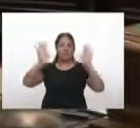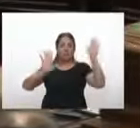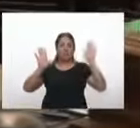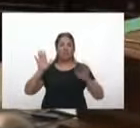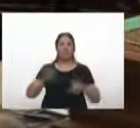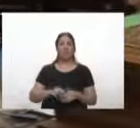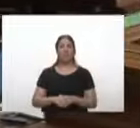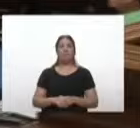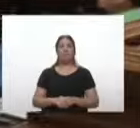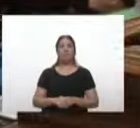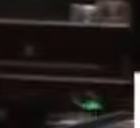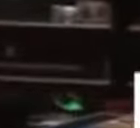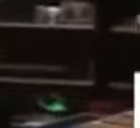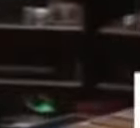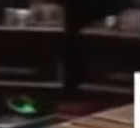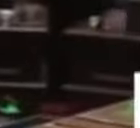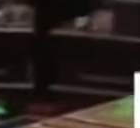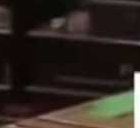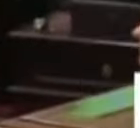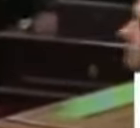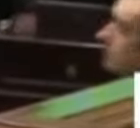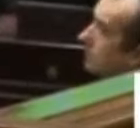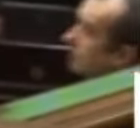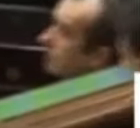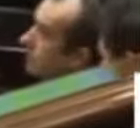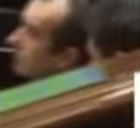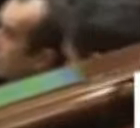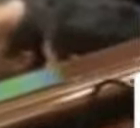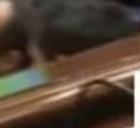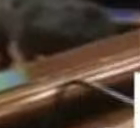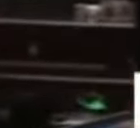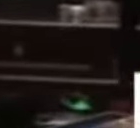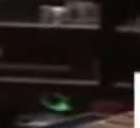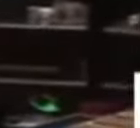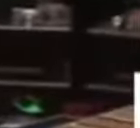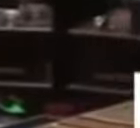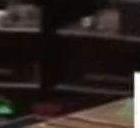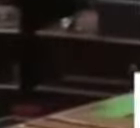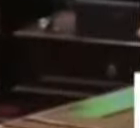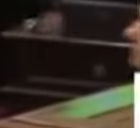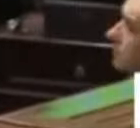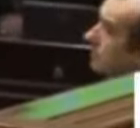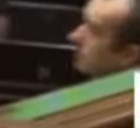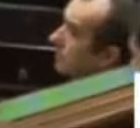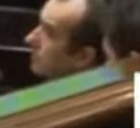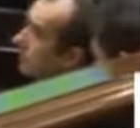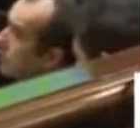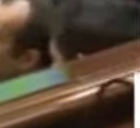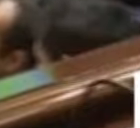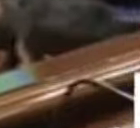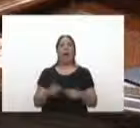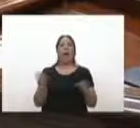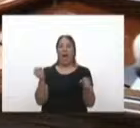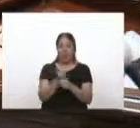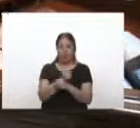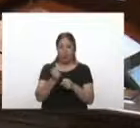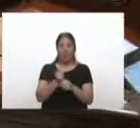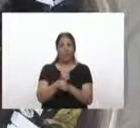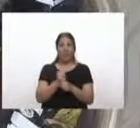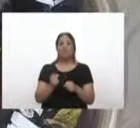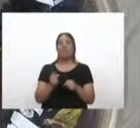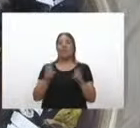si nosotros somos los 6 diputados que forman parte de tal comisión, a veces hasta podemos compartir asesores. Por